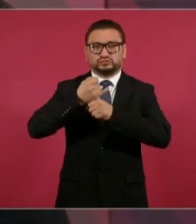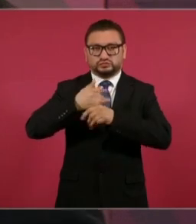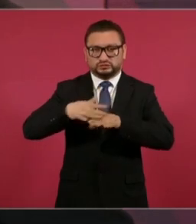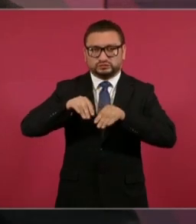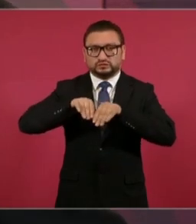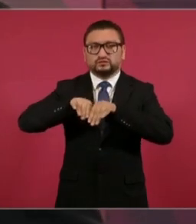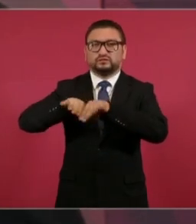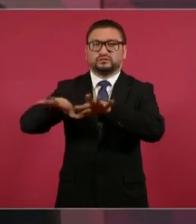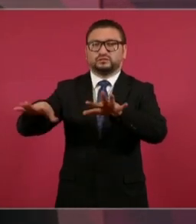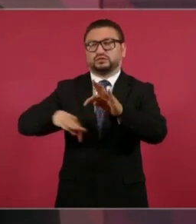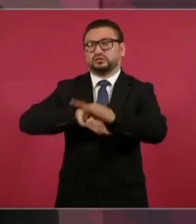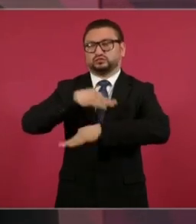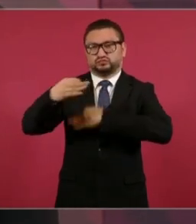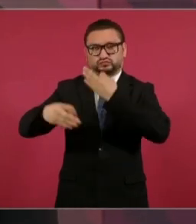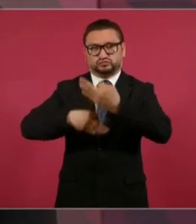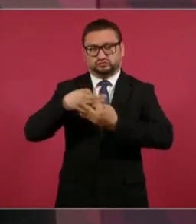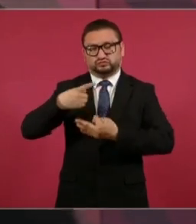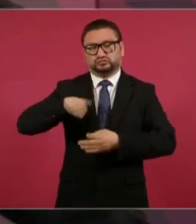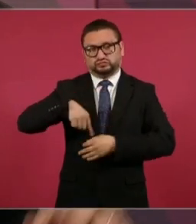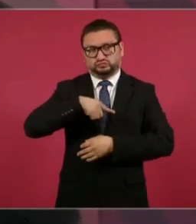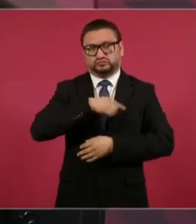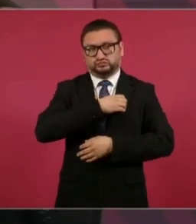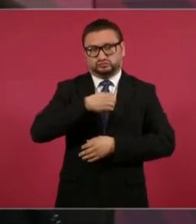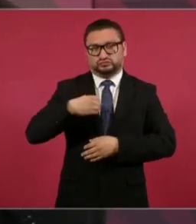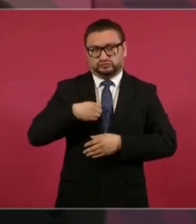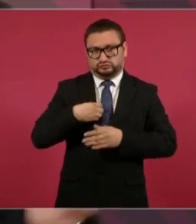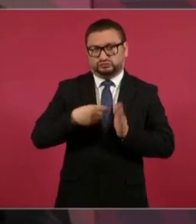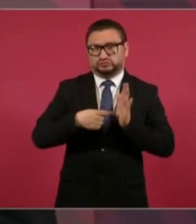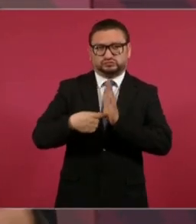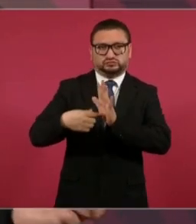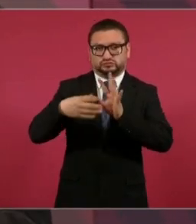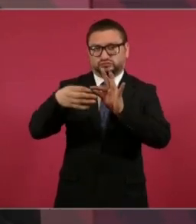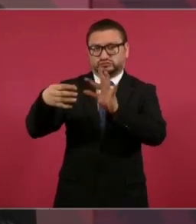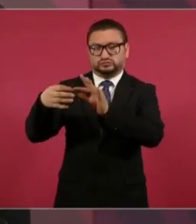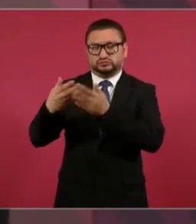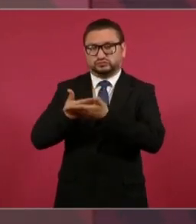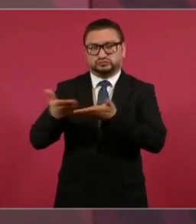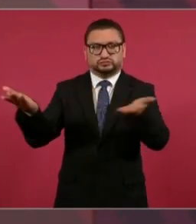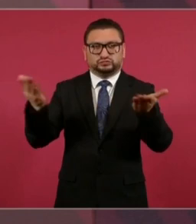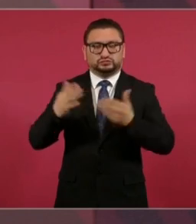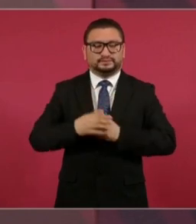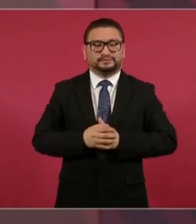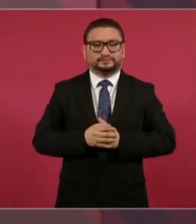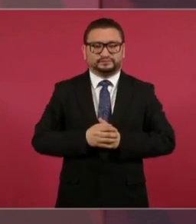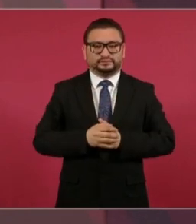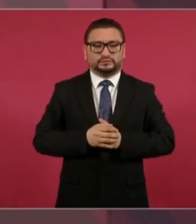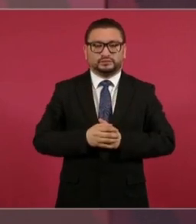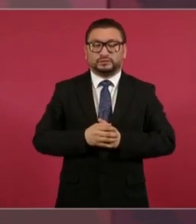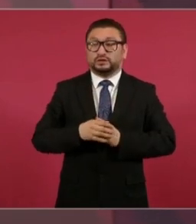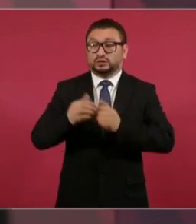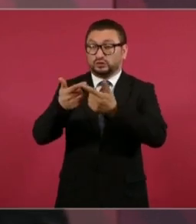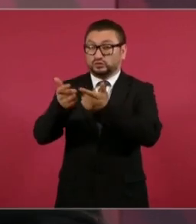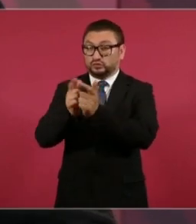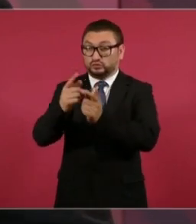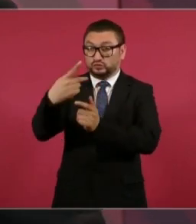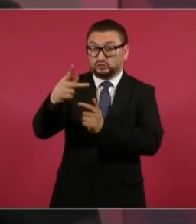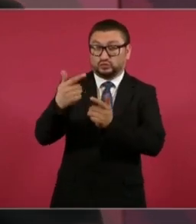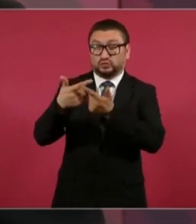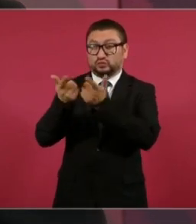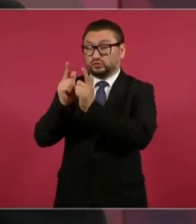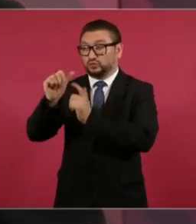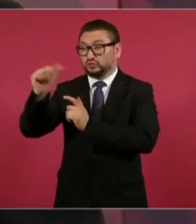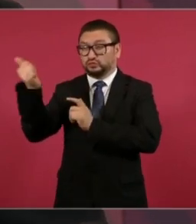a todos independientemente de qué a qué grupo